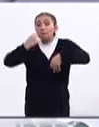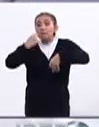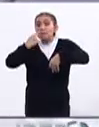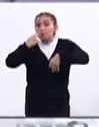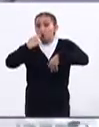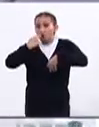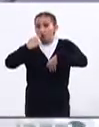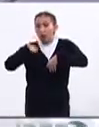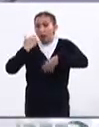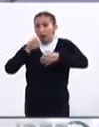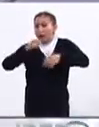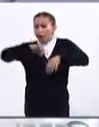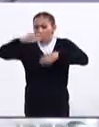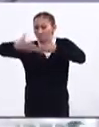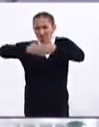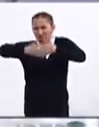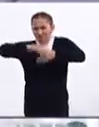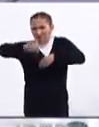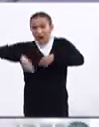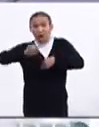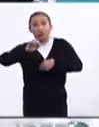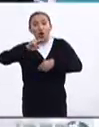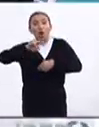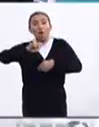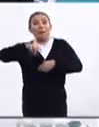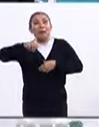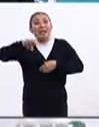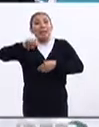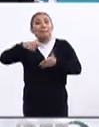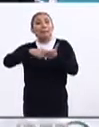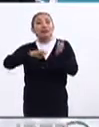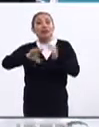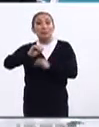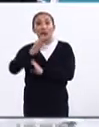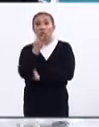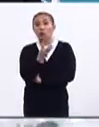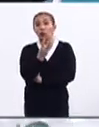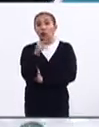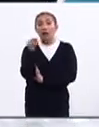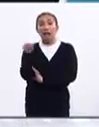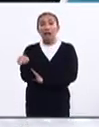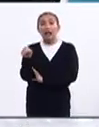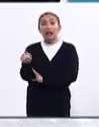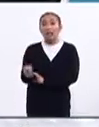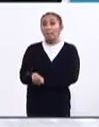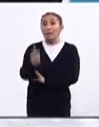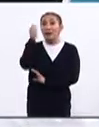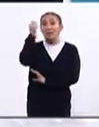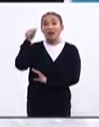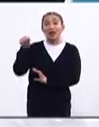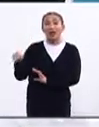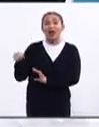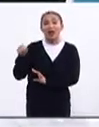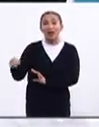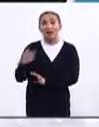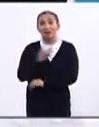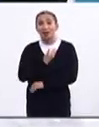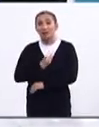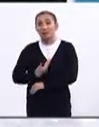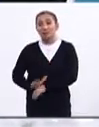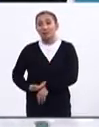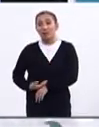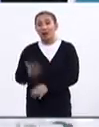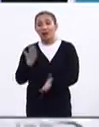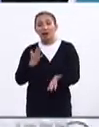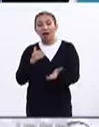él mismo en el periodo inmediato posterior fue Saúl Menem en 1994. Él es el primero que, por decirlo